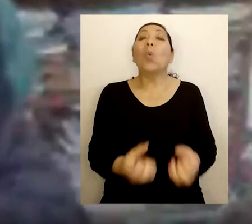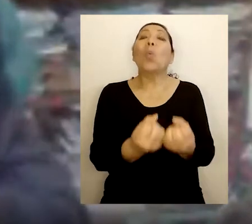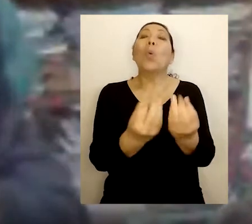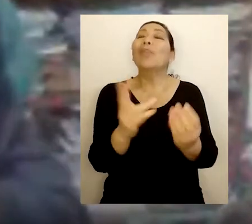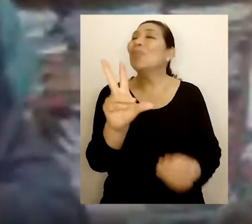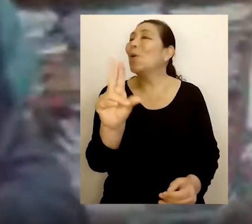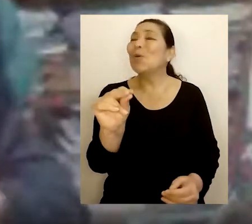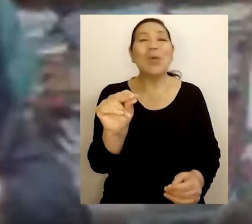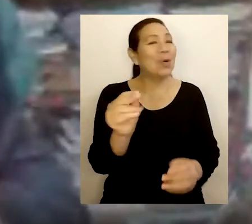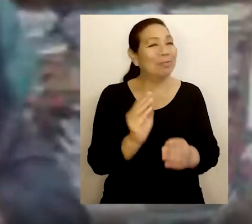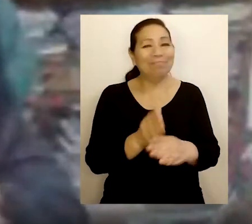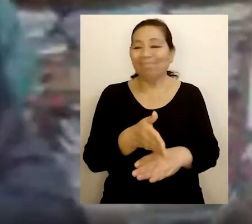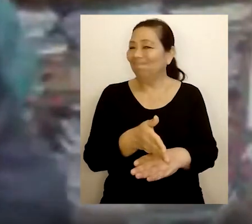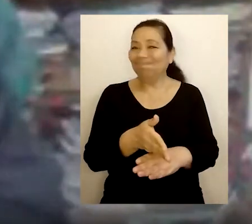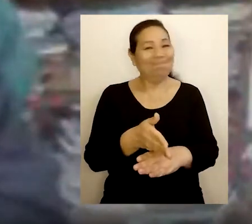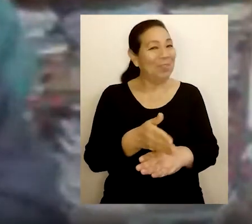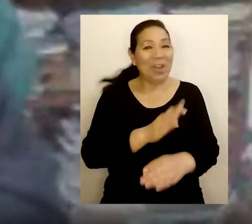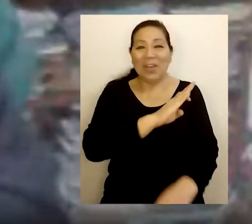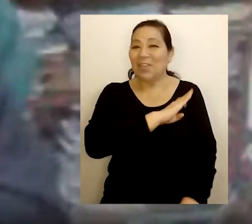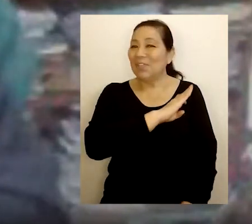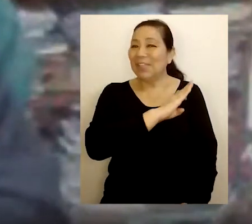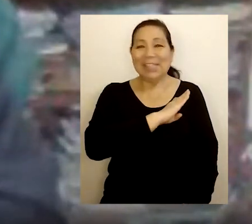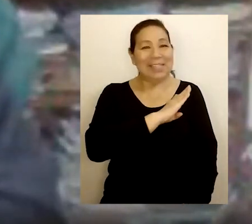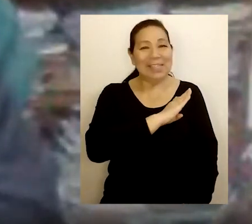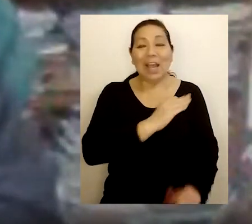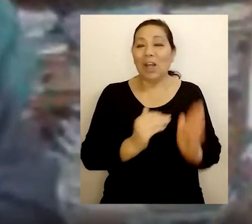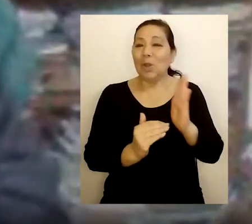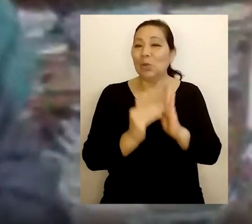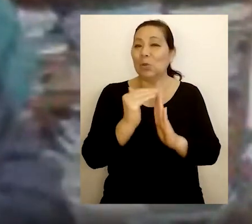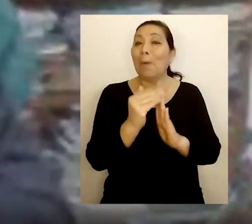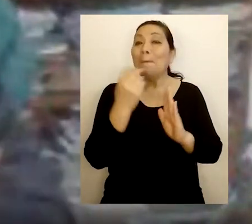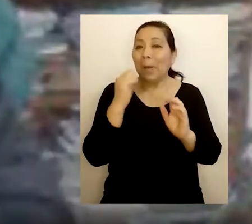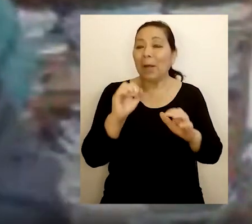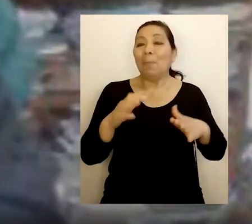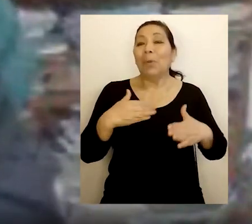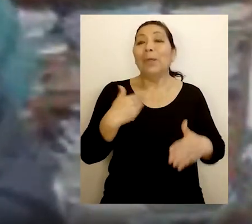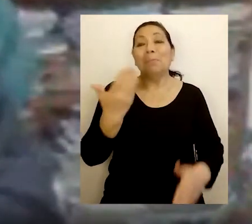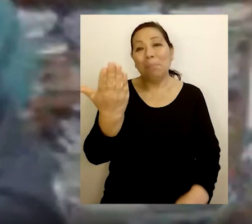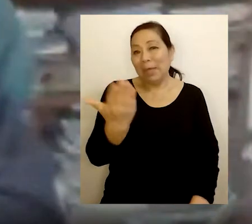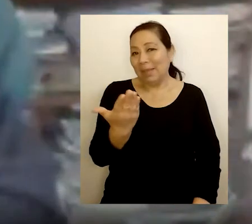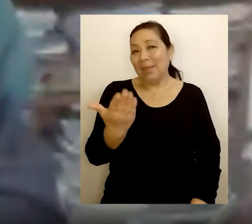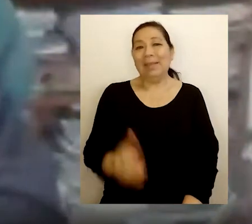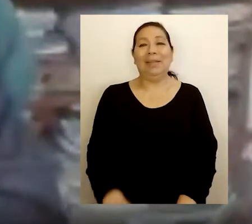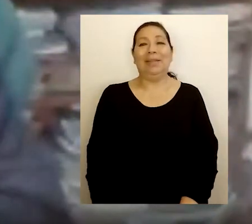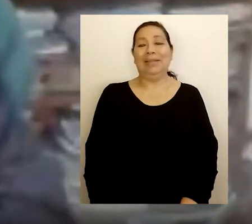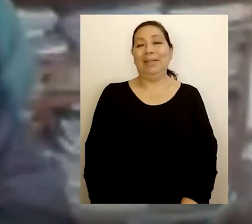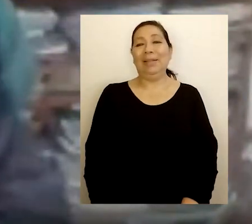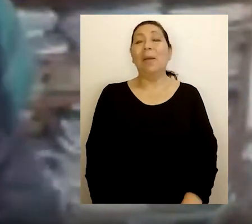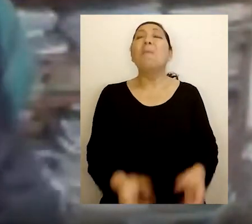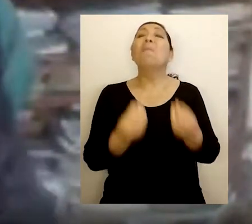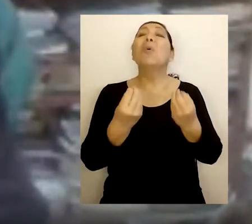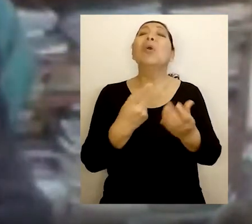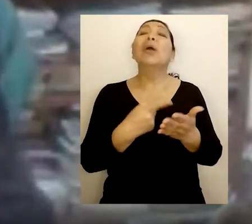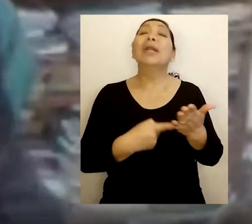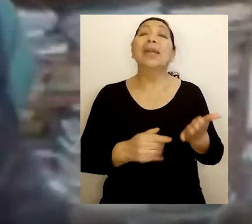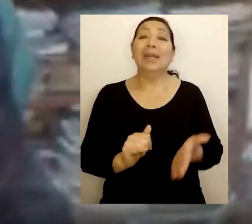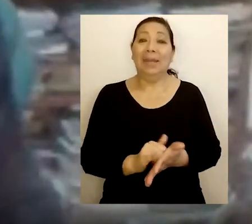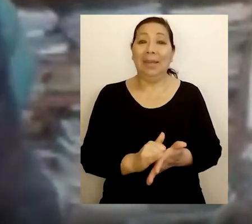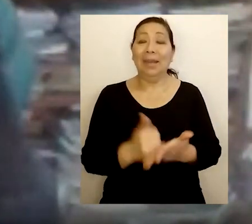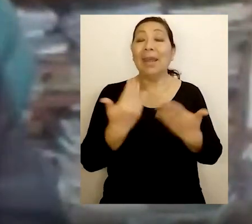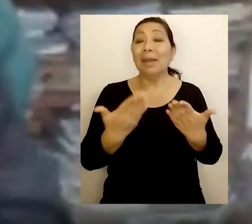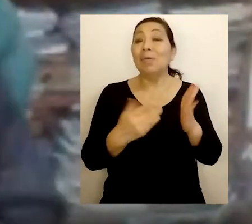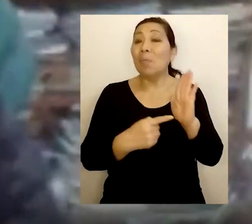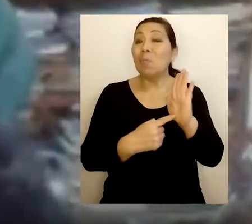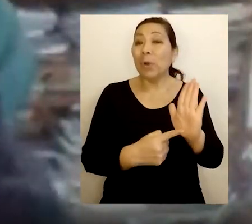cuanto no estuvo el fiscal superior para poder solicitar. ¿Y por qué? ¿Y por qué estos